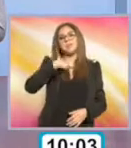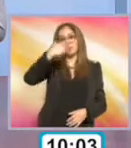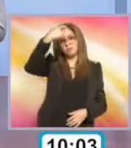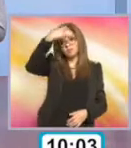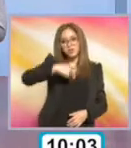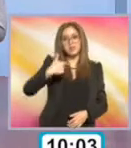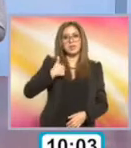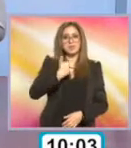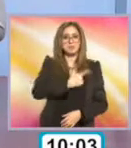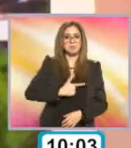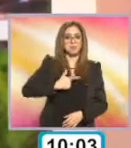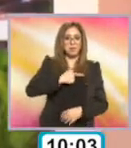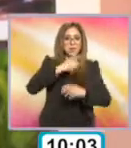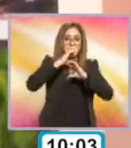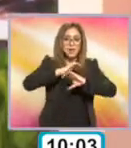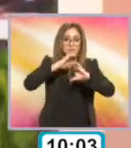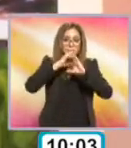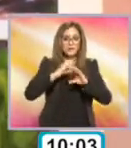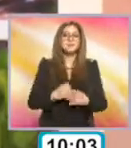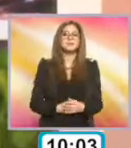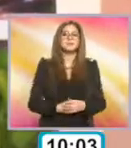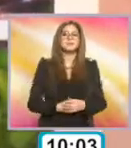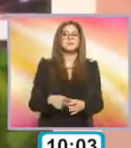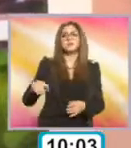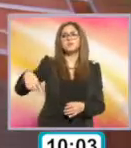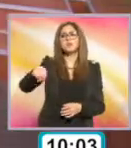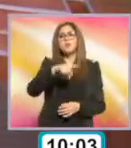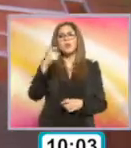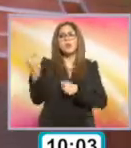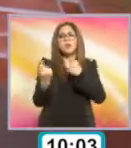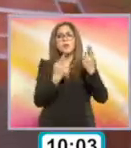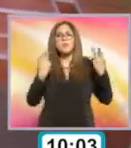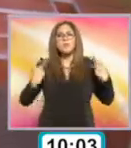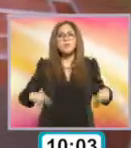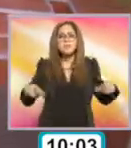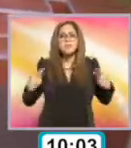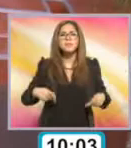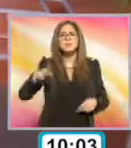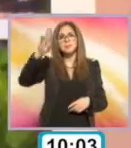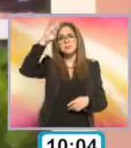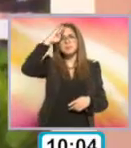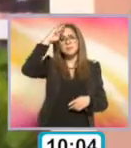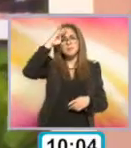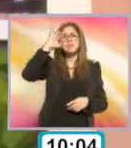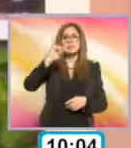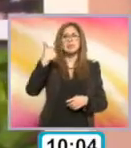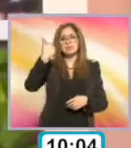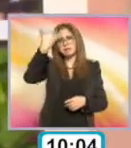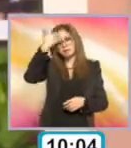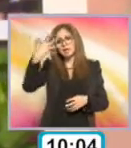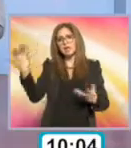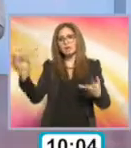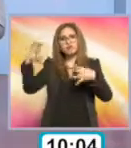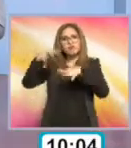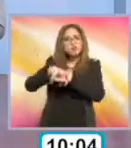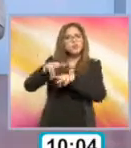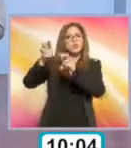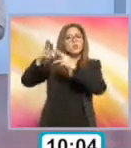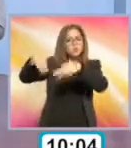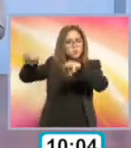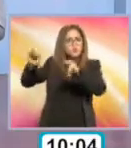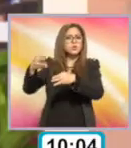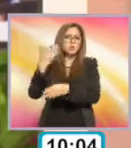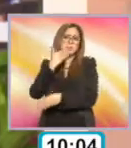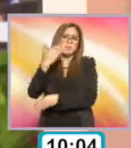género. Y contrario a lo que mucha gente piensa, hay otras tendencias que están ahorita funcionando muy bien a nivel de la